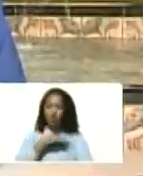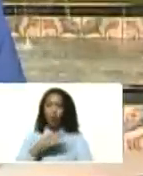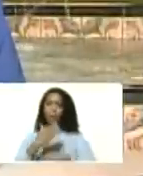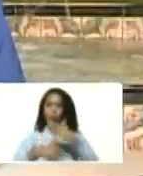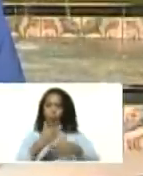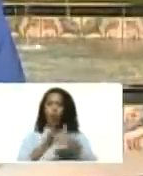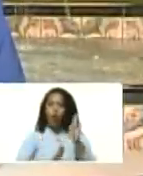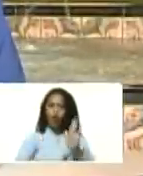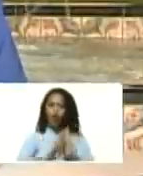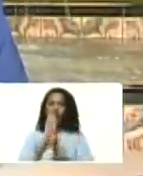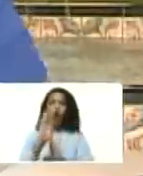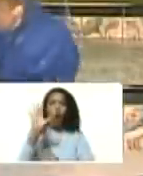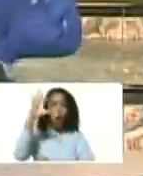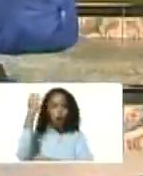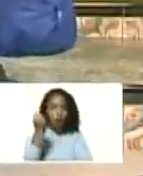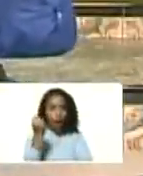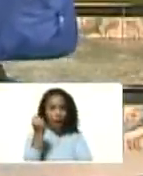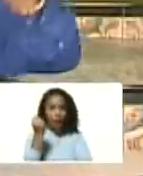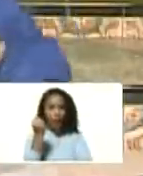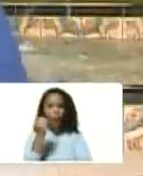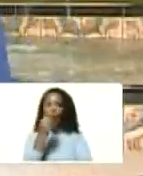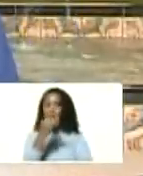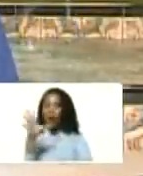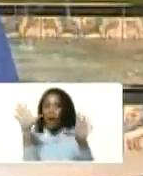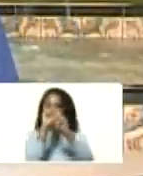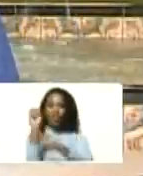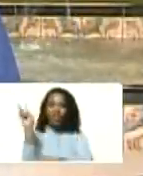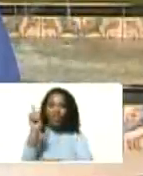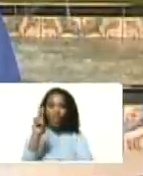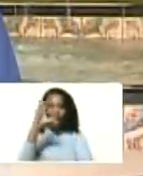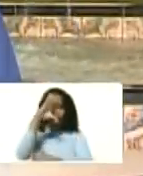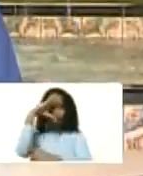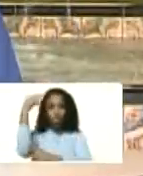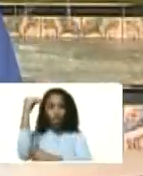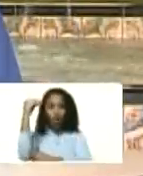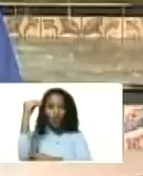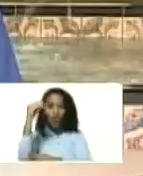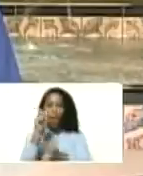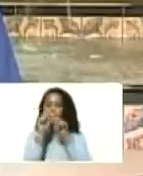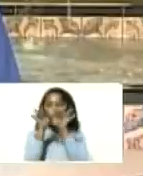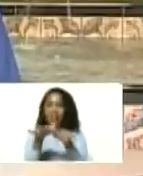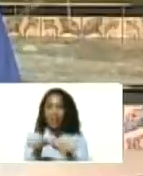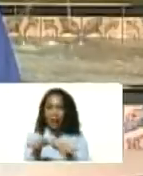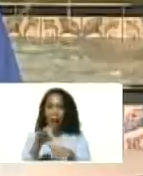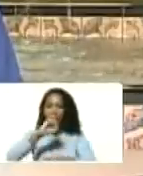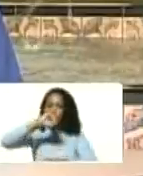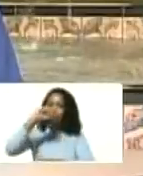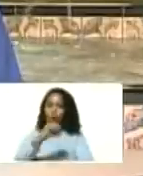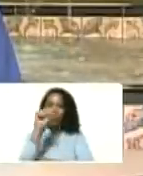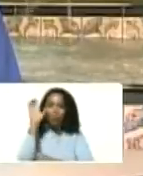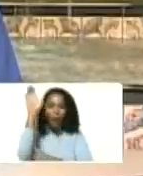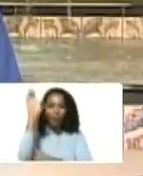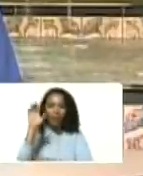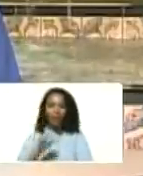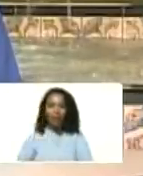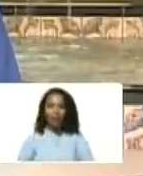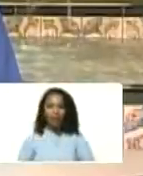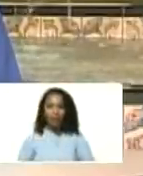y lo vamos a lograr buenas noches venezuela que dios bendiga a nuestra amada patria